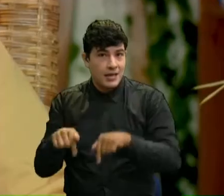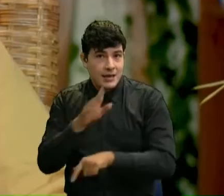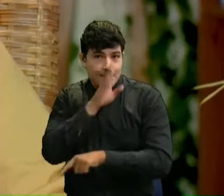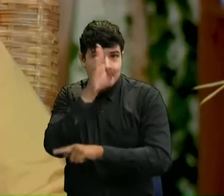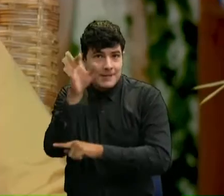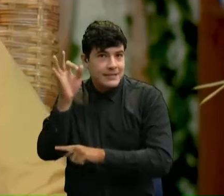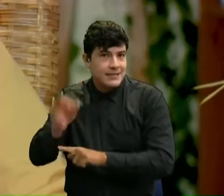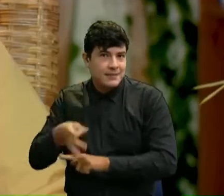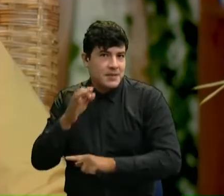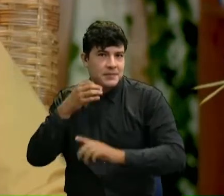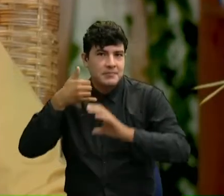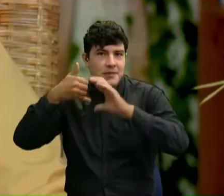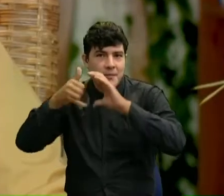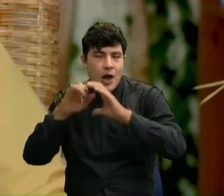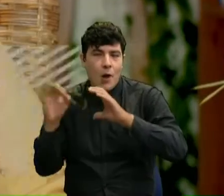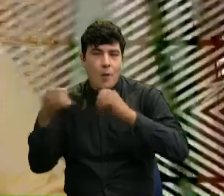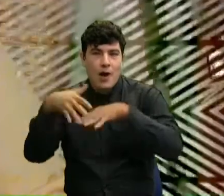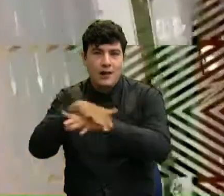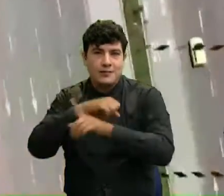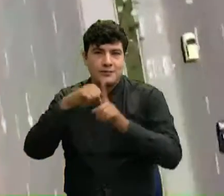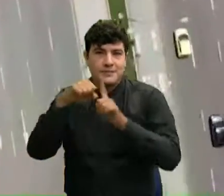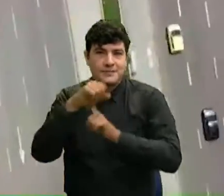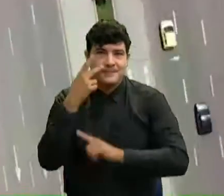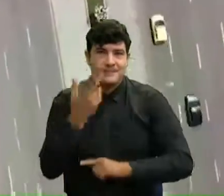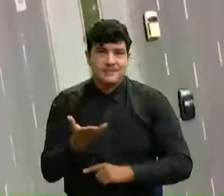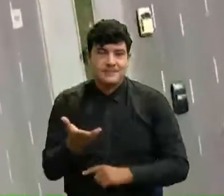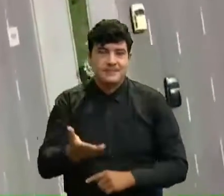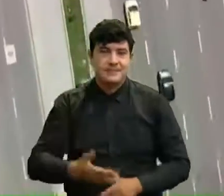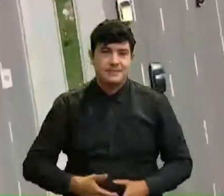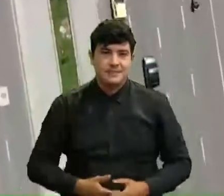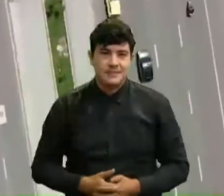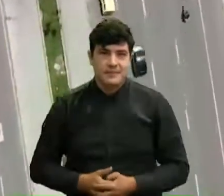acostumbrados canales de comunicación.